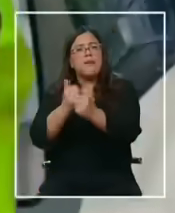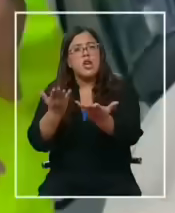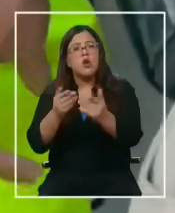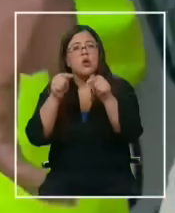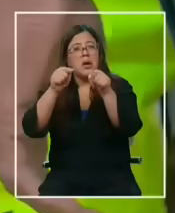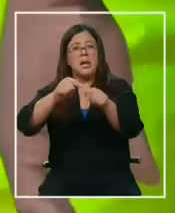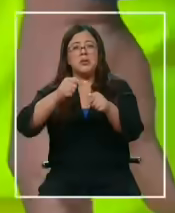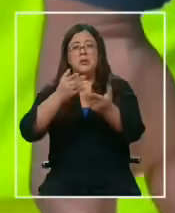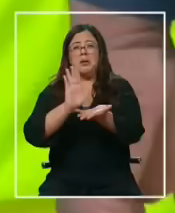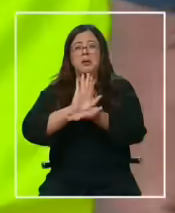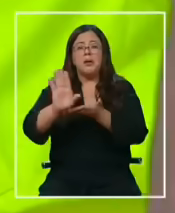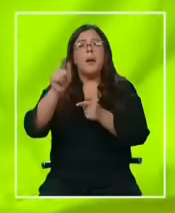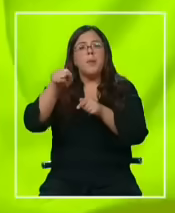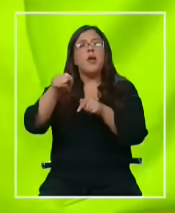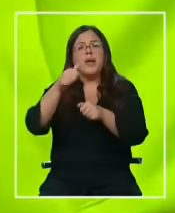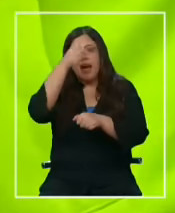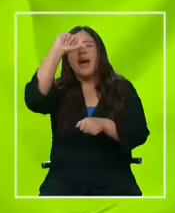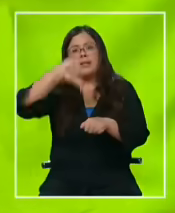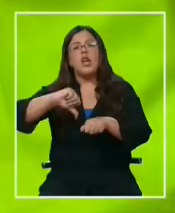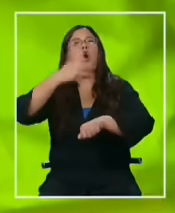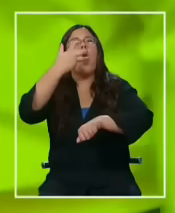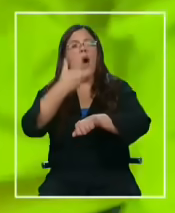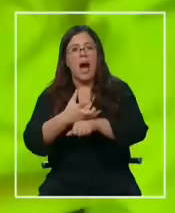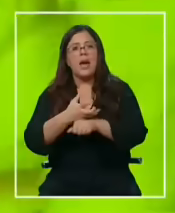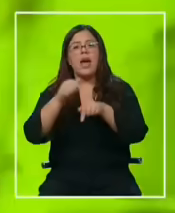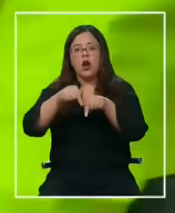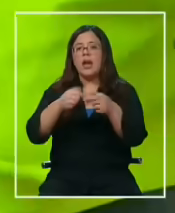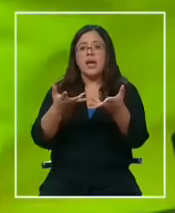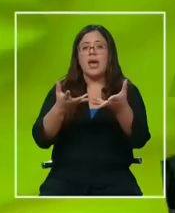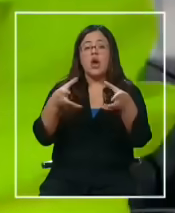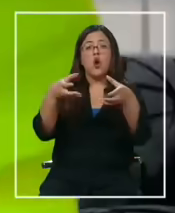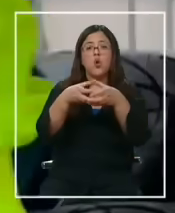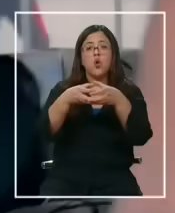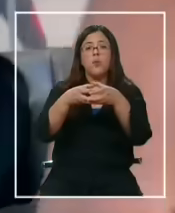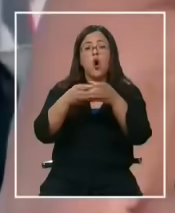dicen no Existirá impunidad para ellos ahora que toda la banda está detenida